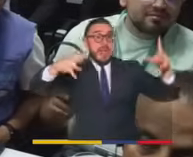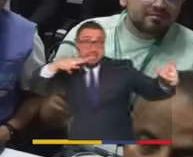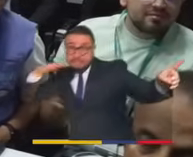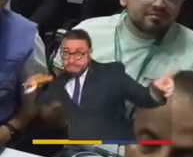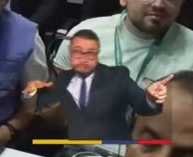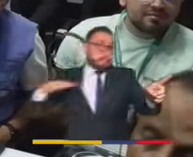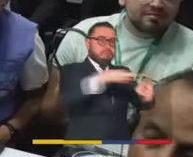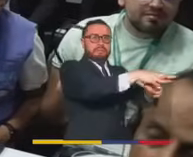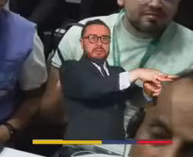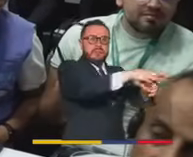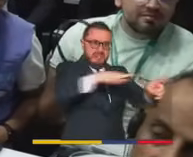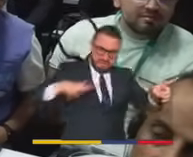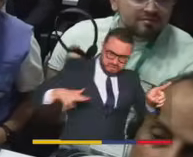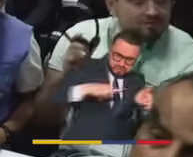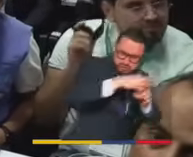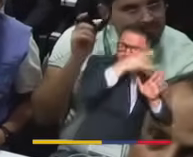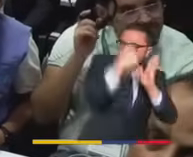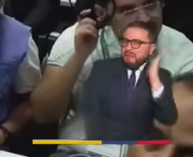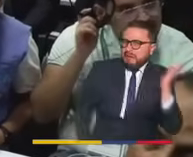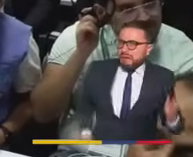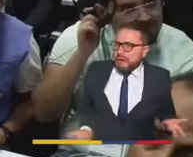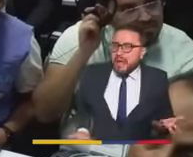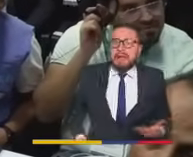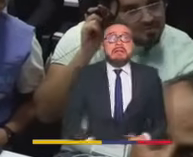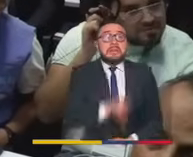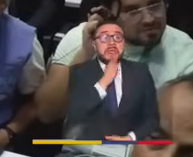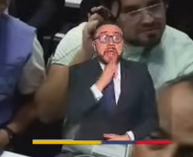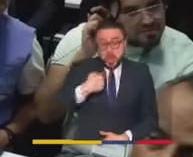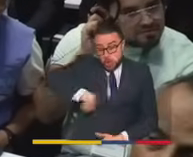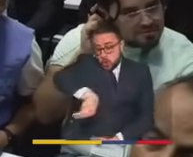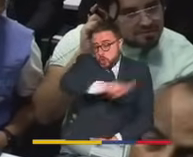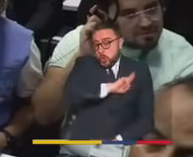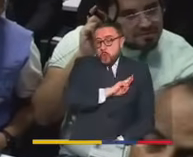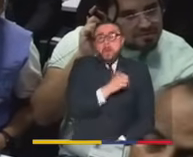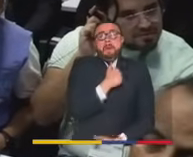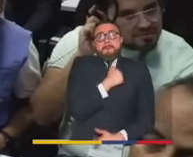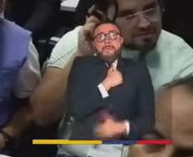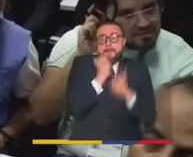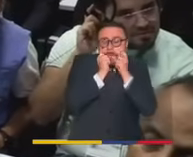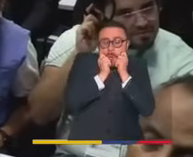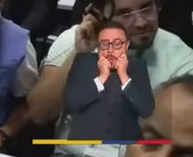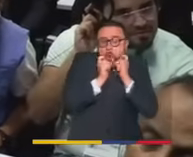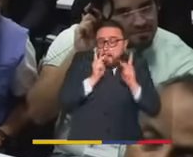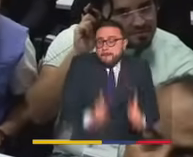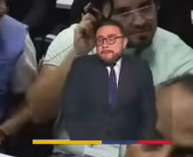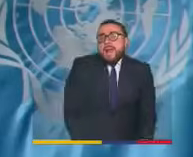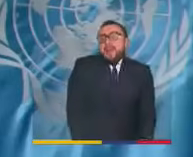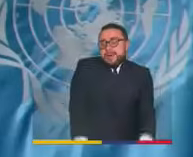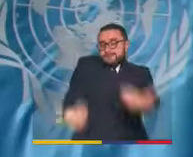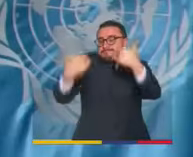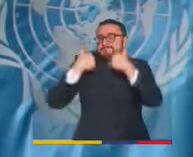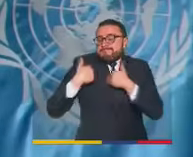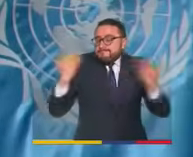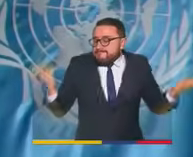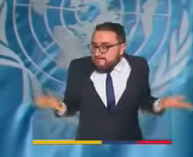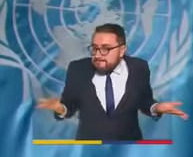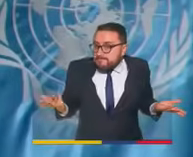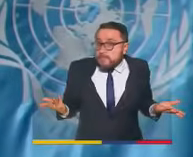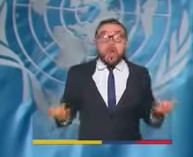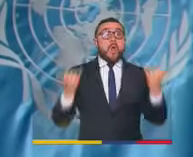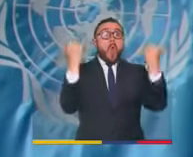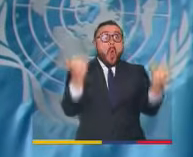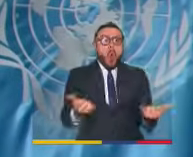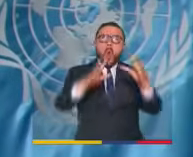No tenemos que decir nada más que nosotros mismos, la humanidad. Hoy aparece una